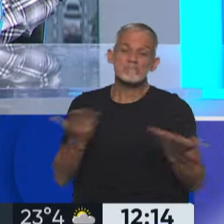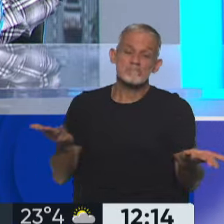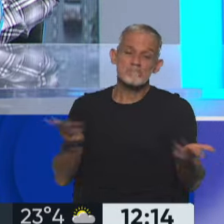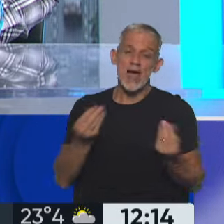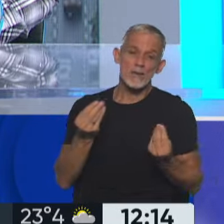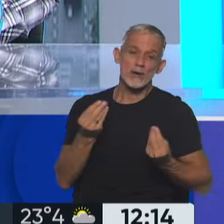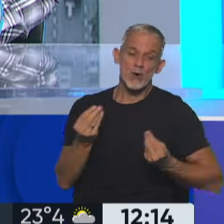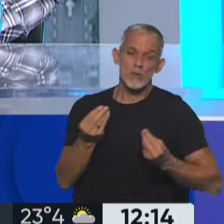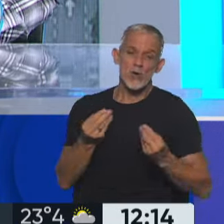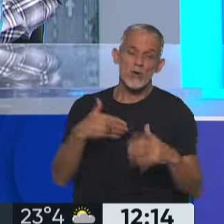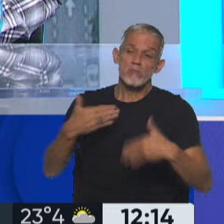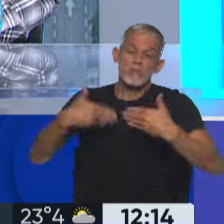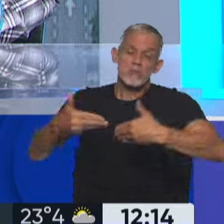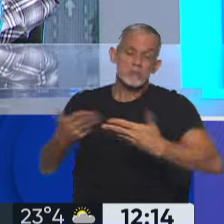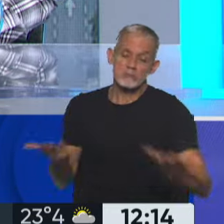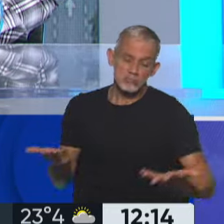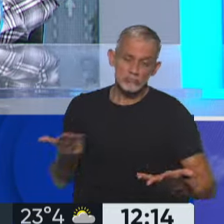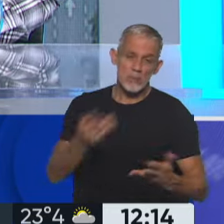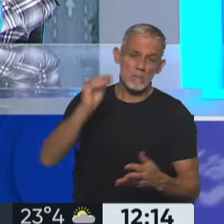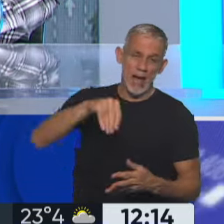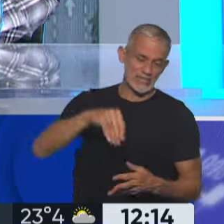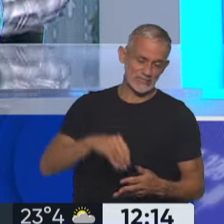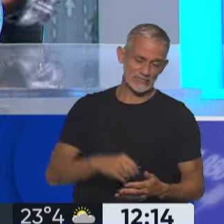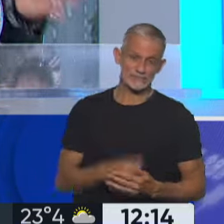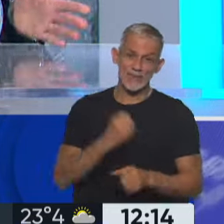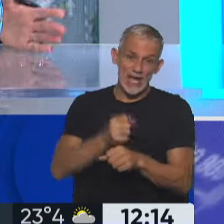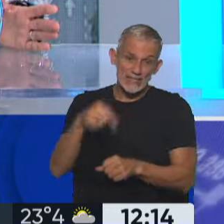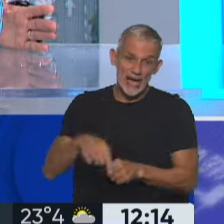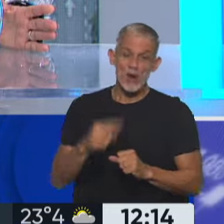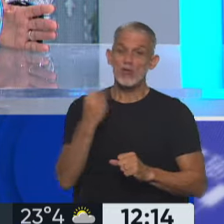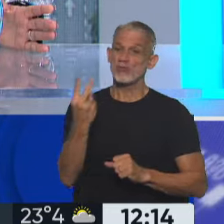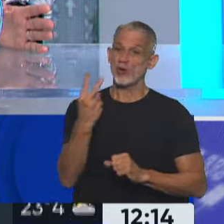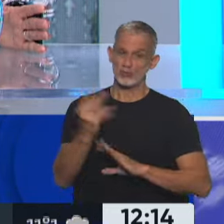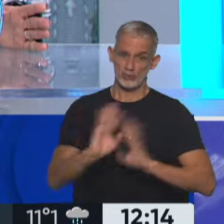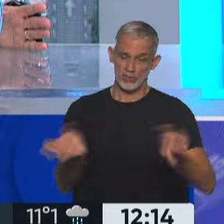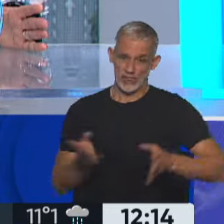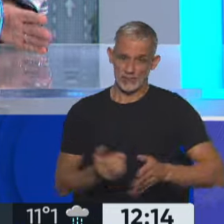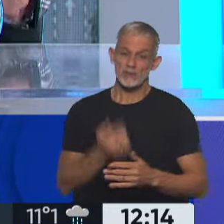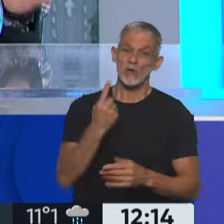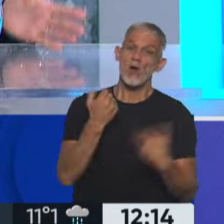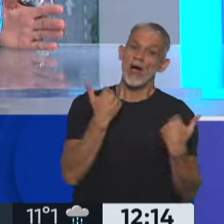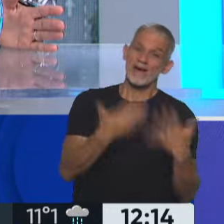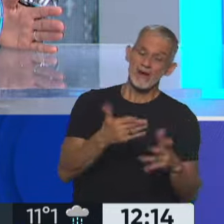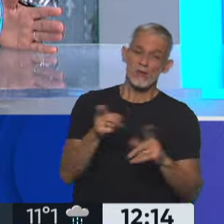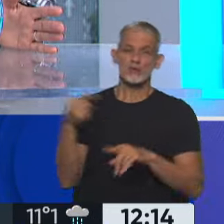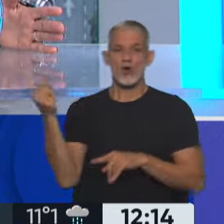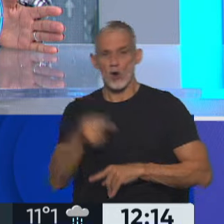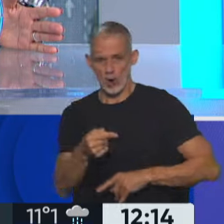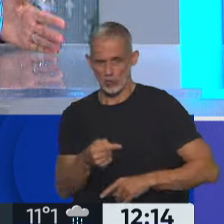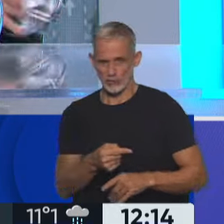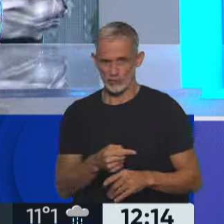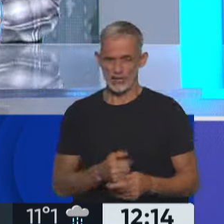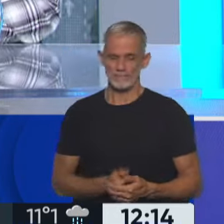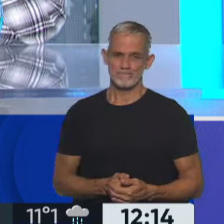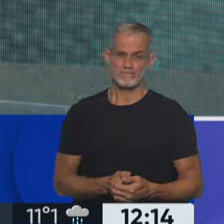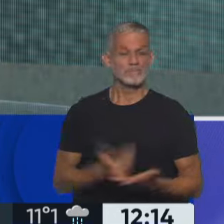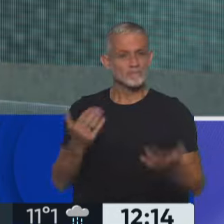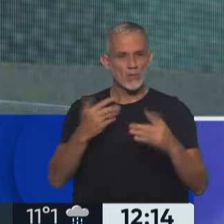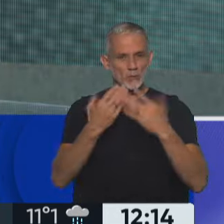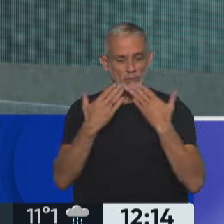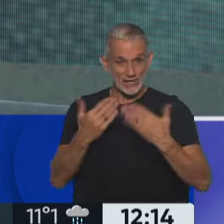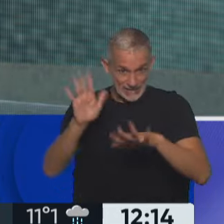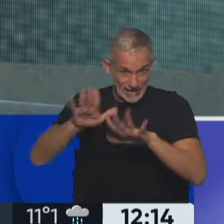de los acontecimientos se vayan produciendo Pero bueno ya hubo dos posicionamientos uno a favor y otro en contra Jime Muchas